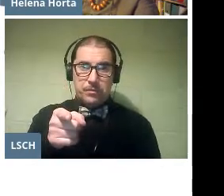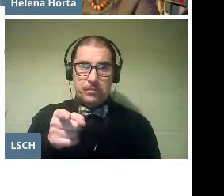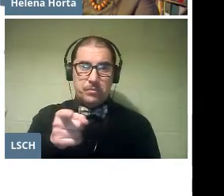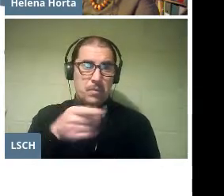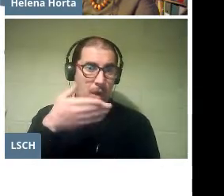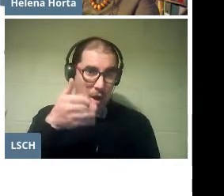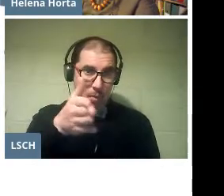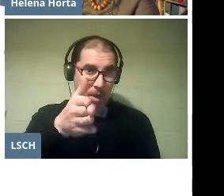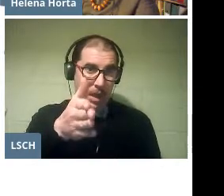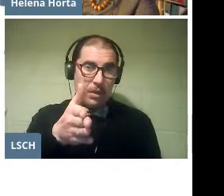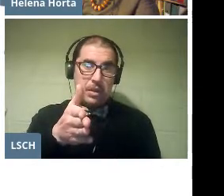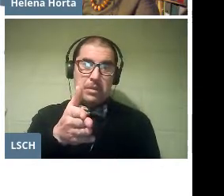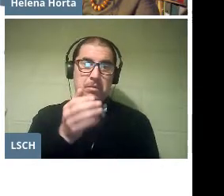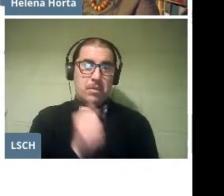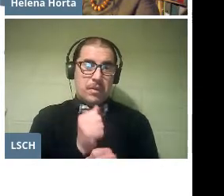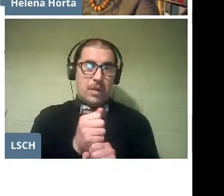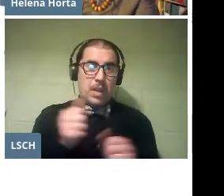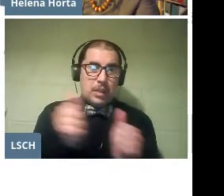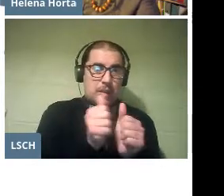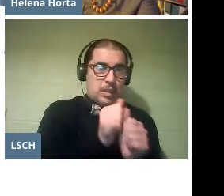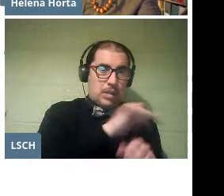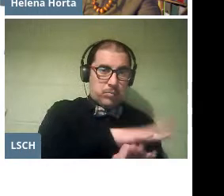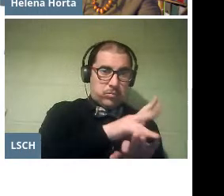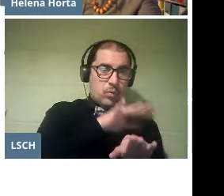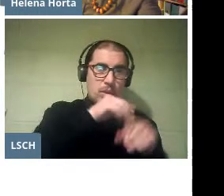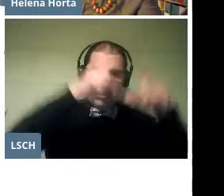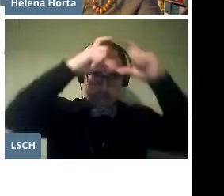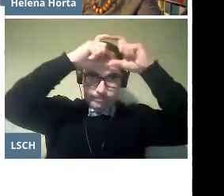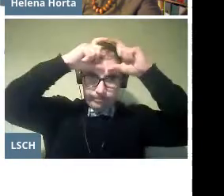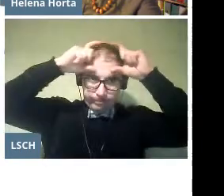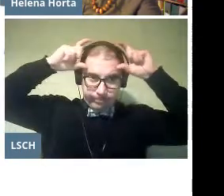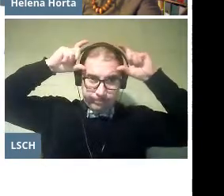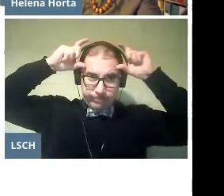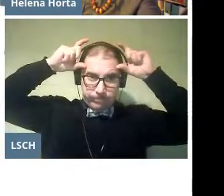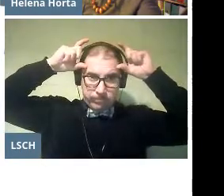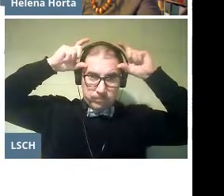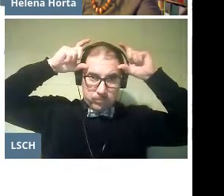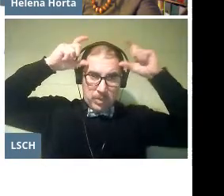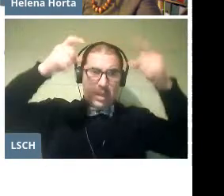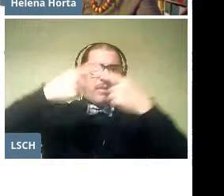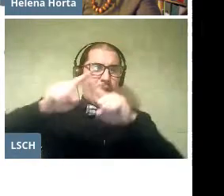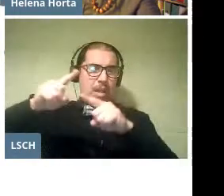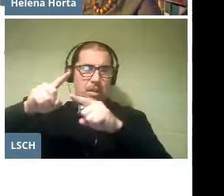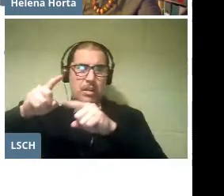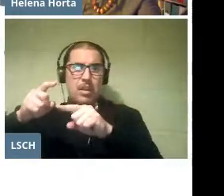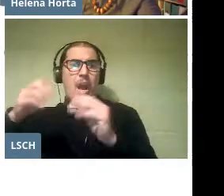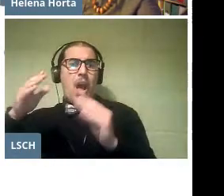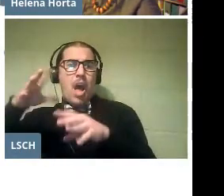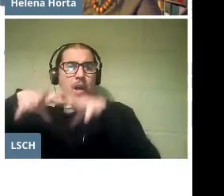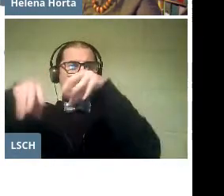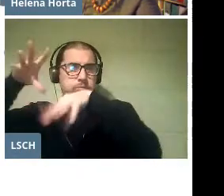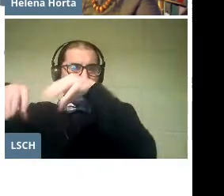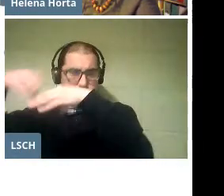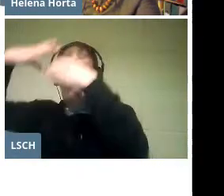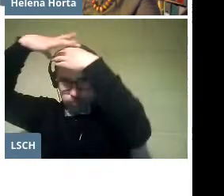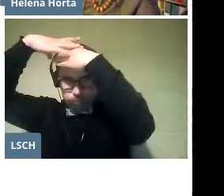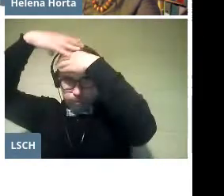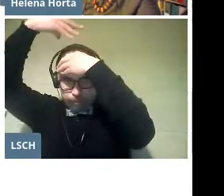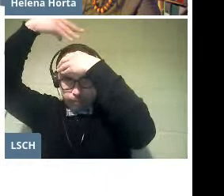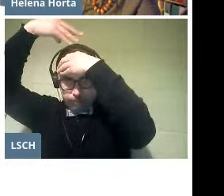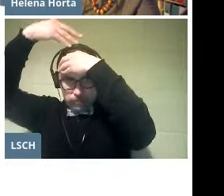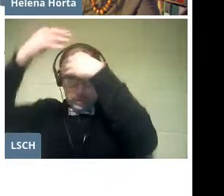al inicio, utilizaban este tocado claramente diferente, que no tiene mucho que ver